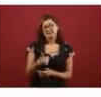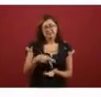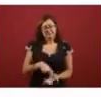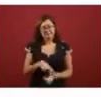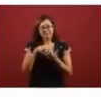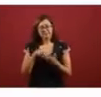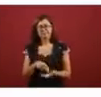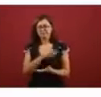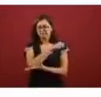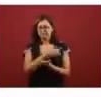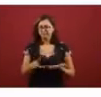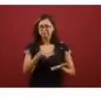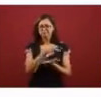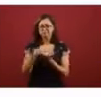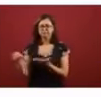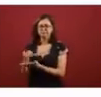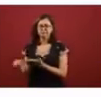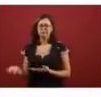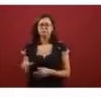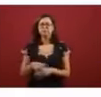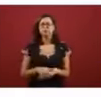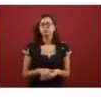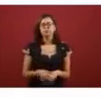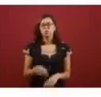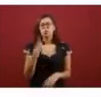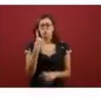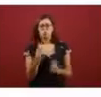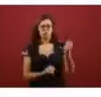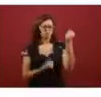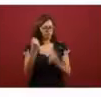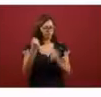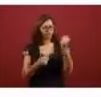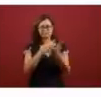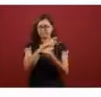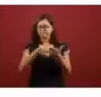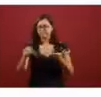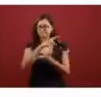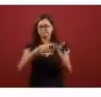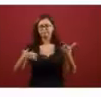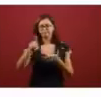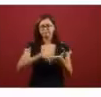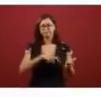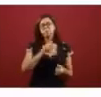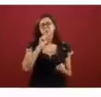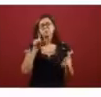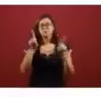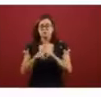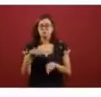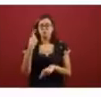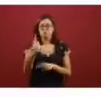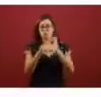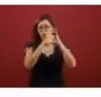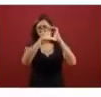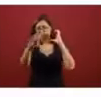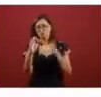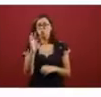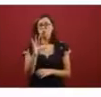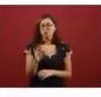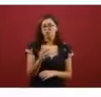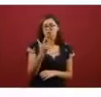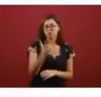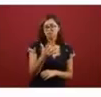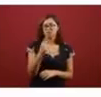de 444, un vehículo inmovilizado de 14, un autotanque inmovilizado de 45